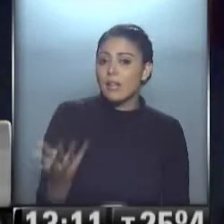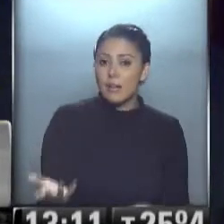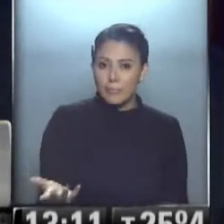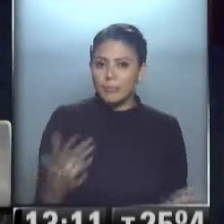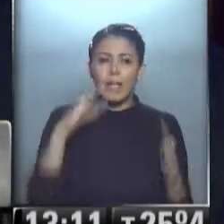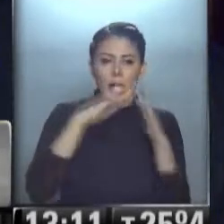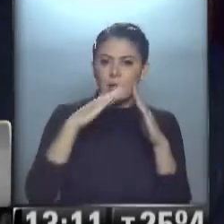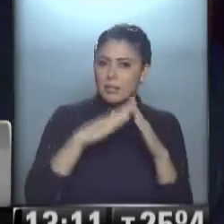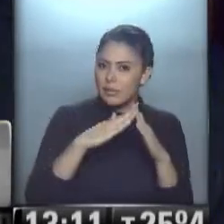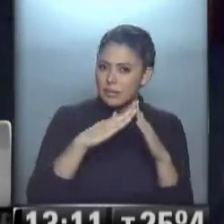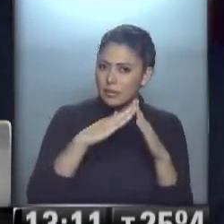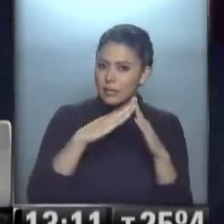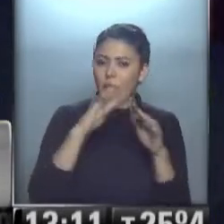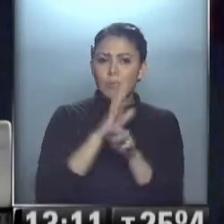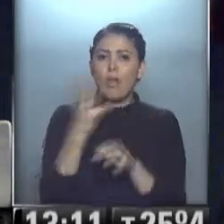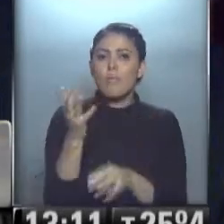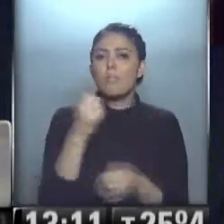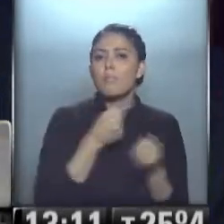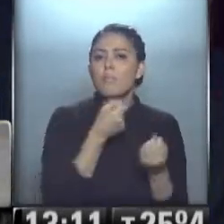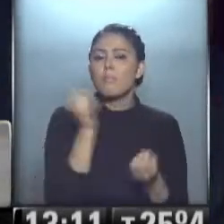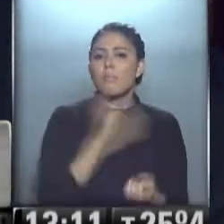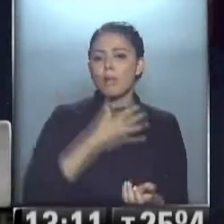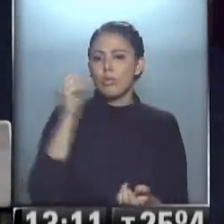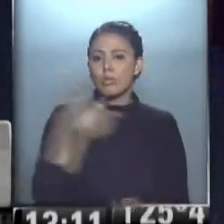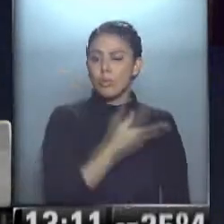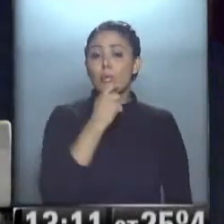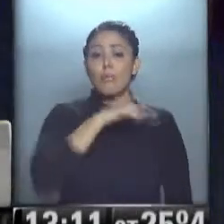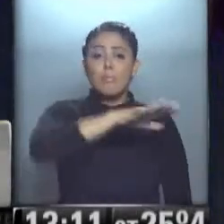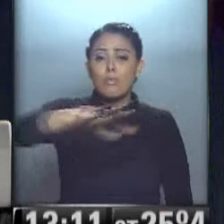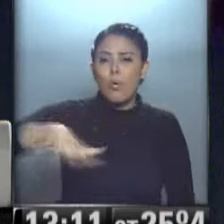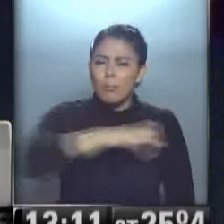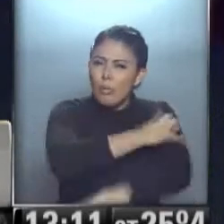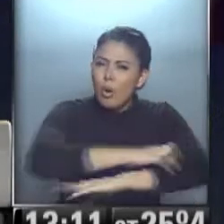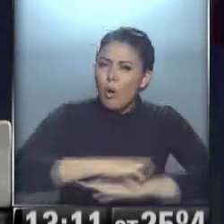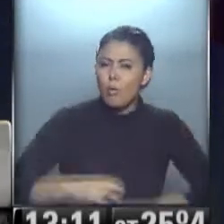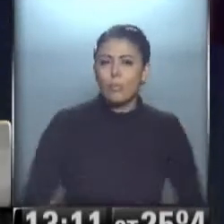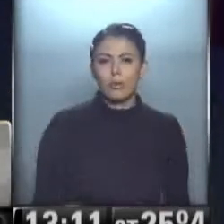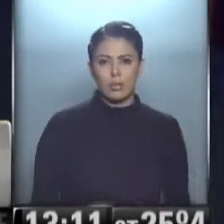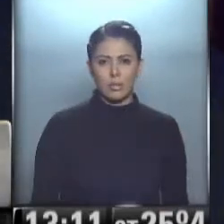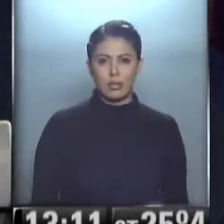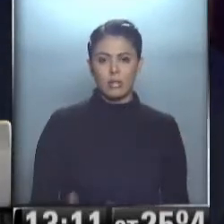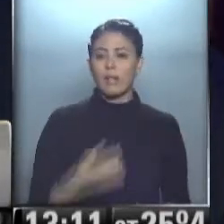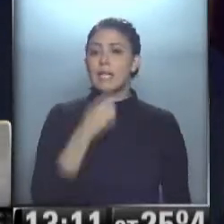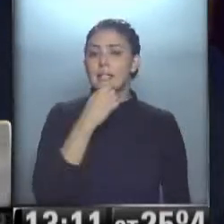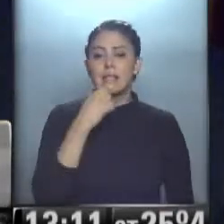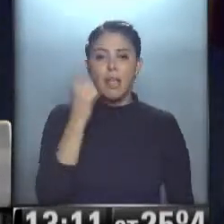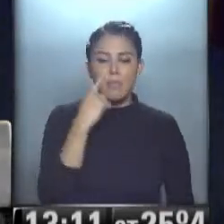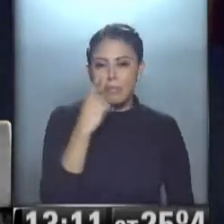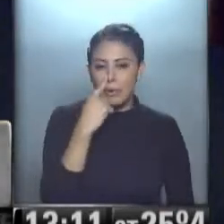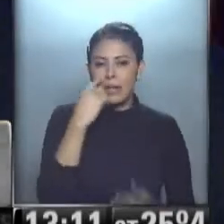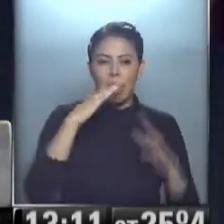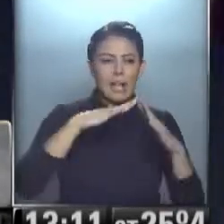vivienda como un bien social por ejemplo para los sectores más vulnerables para los que viven en casas de